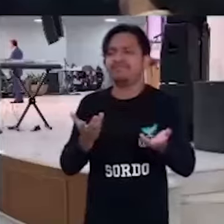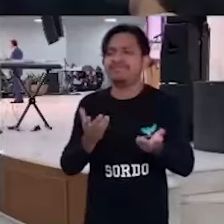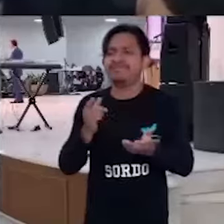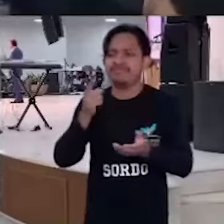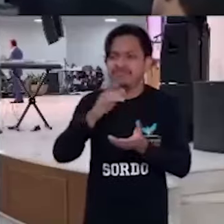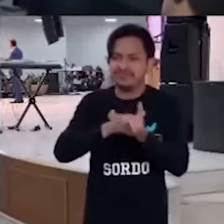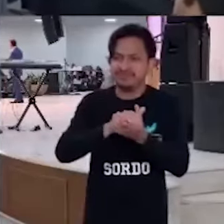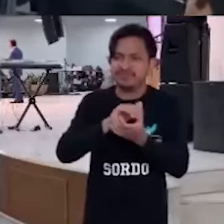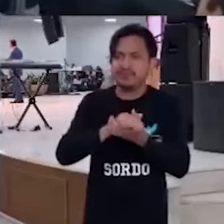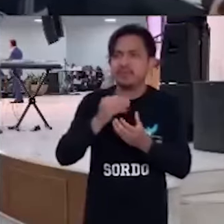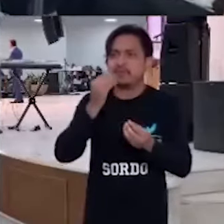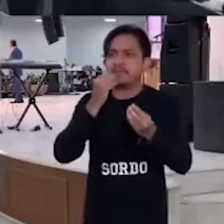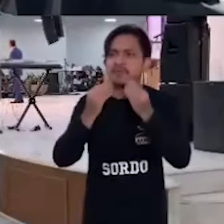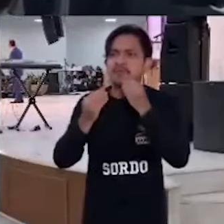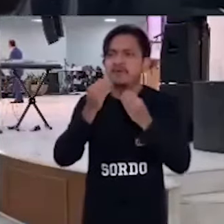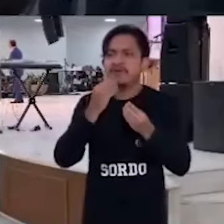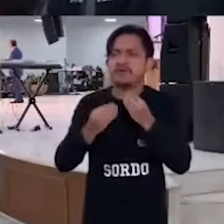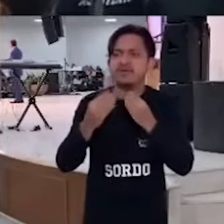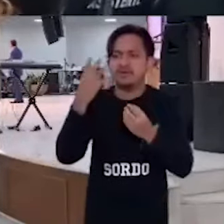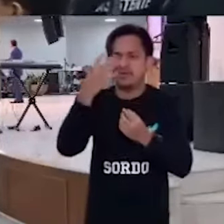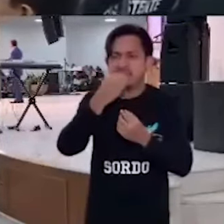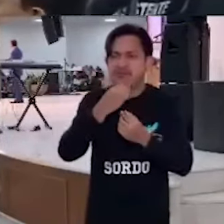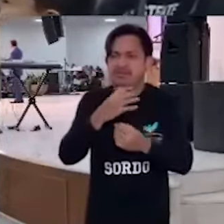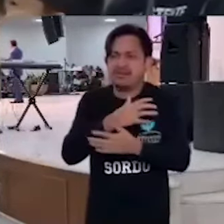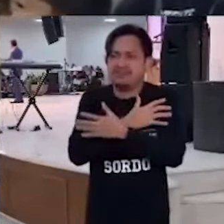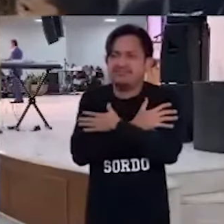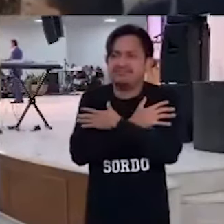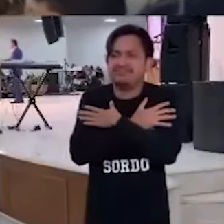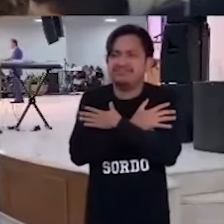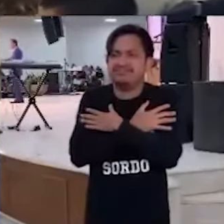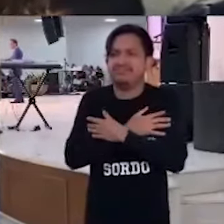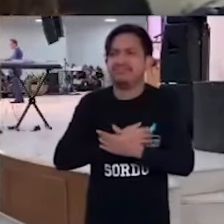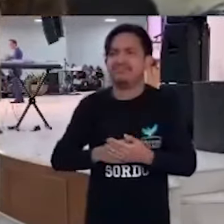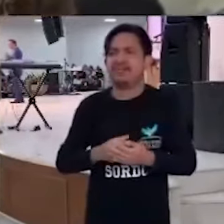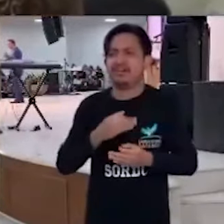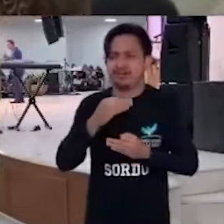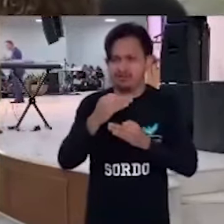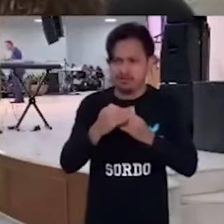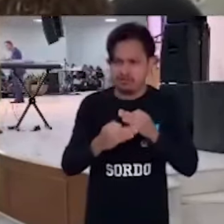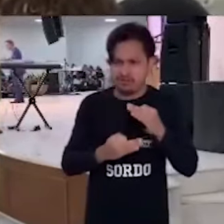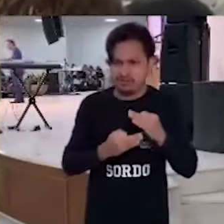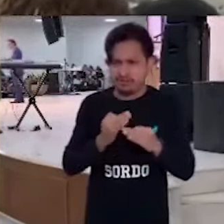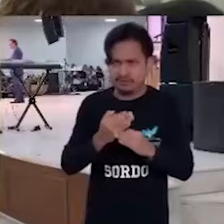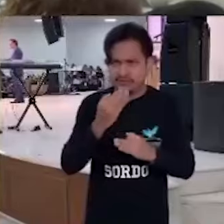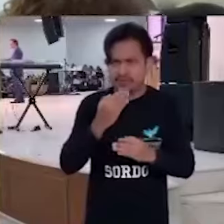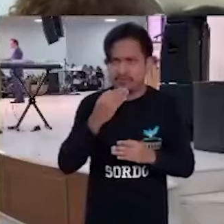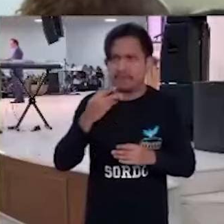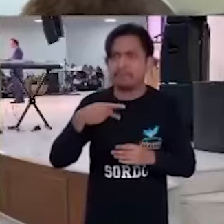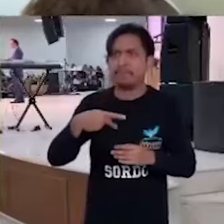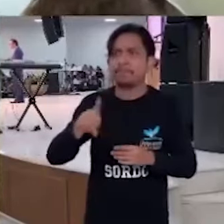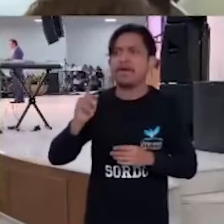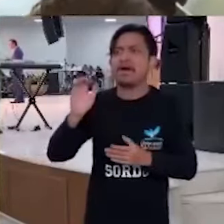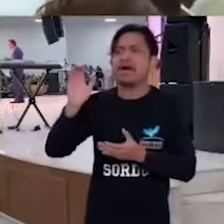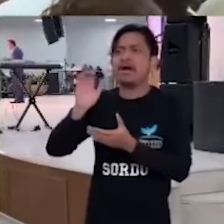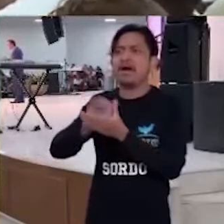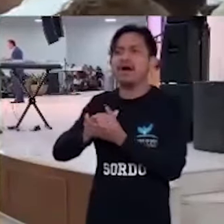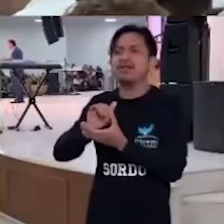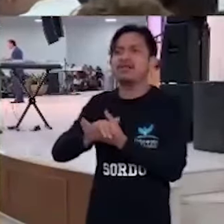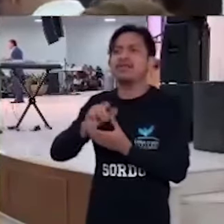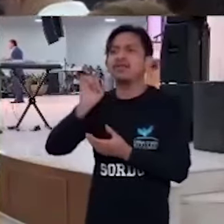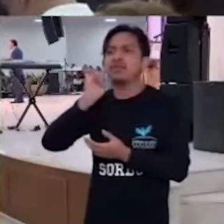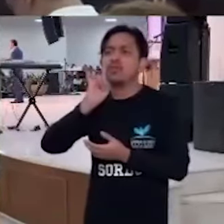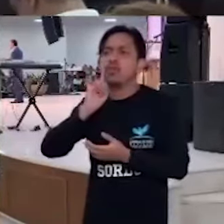besitos, palabras cariñosas, abracitos, todo eso está muy bien. A tu esposa, a tu